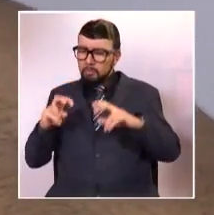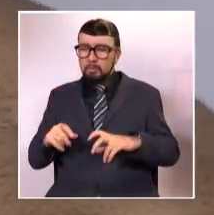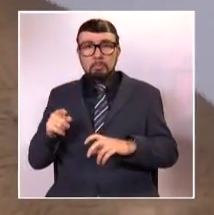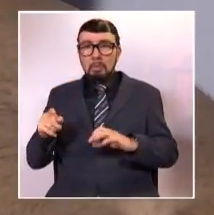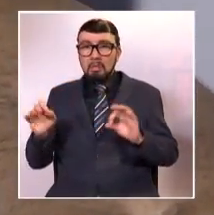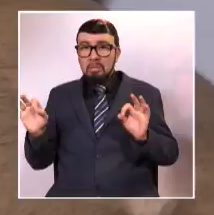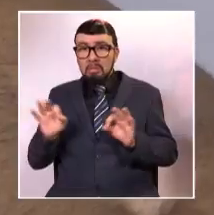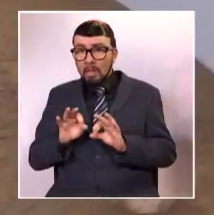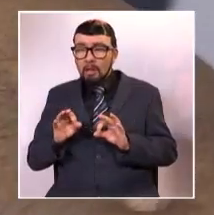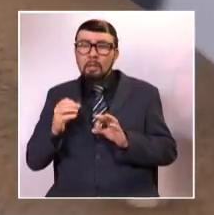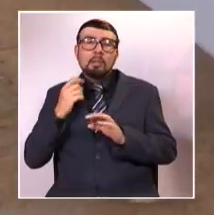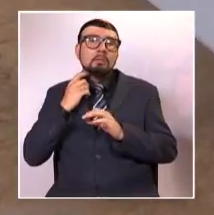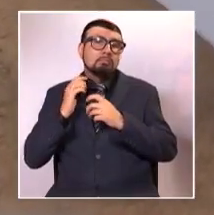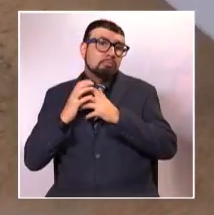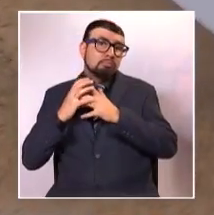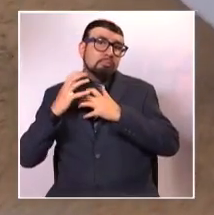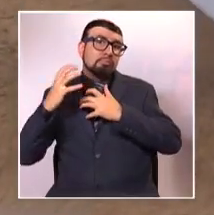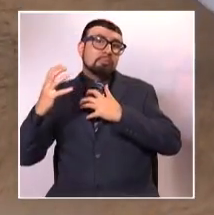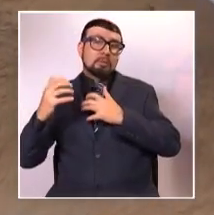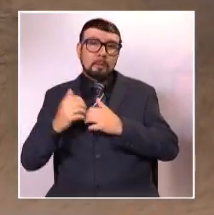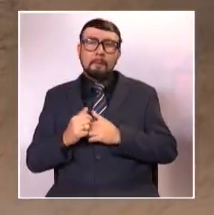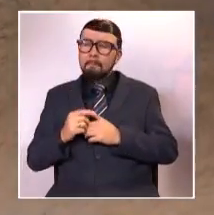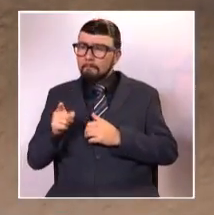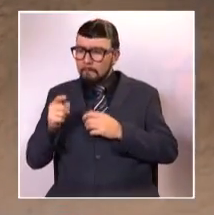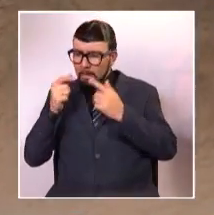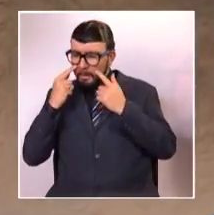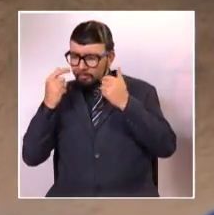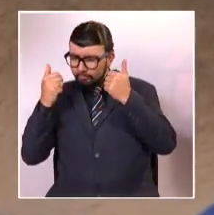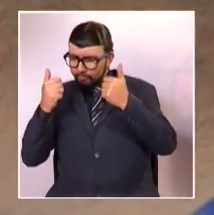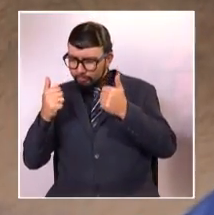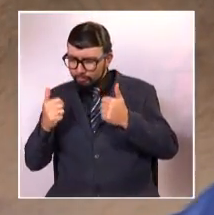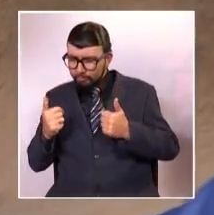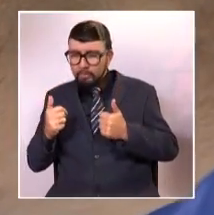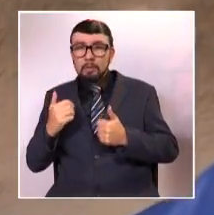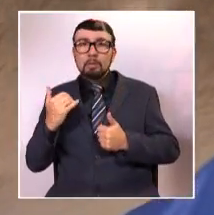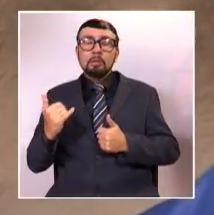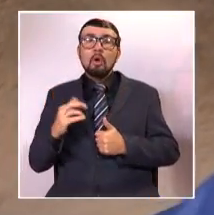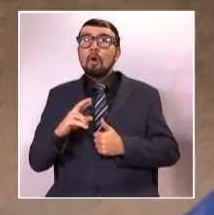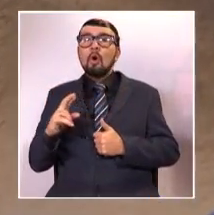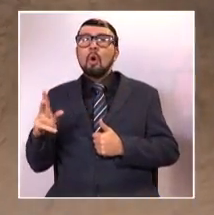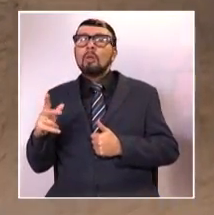ahí. Las vemos perfectamente bien. Del otro lado.